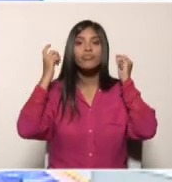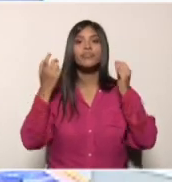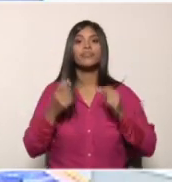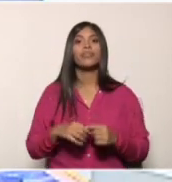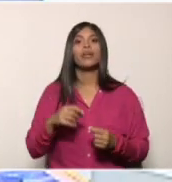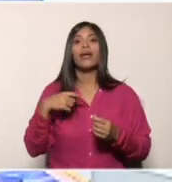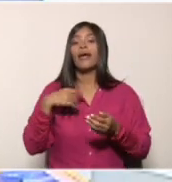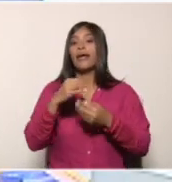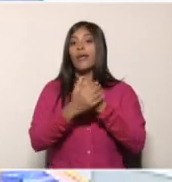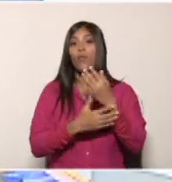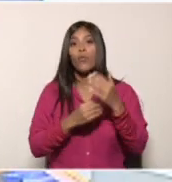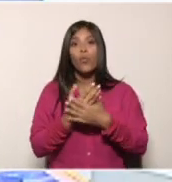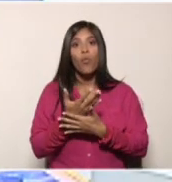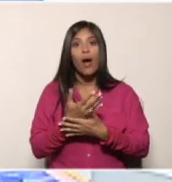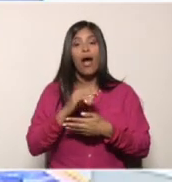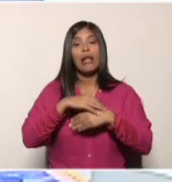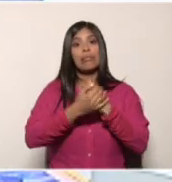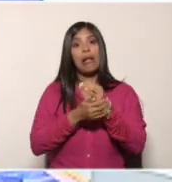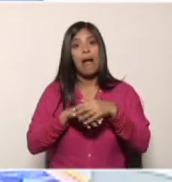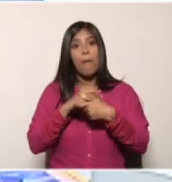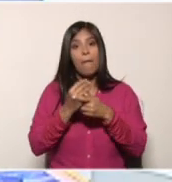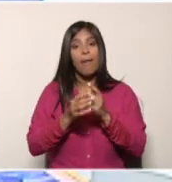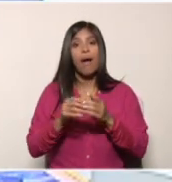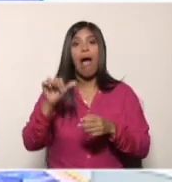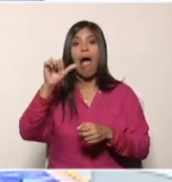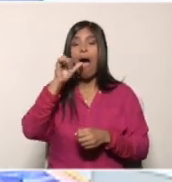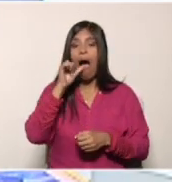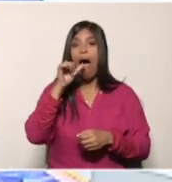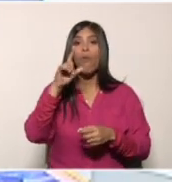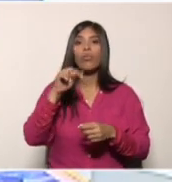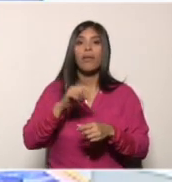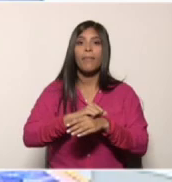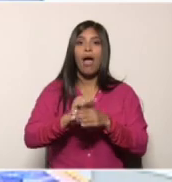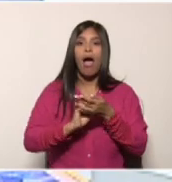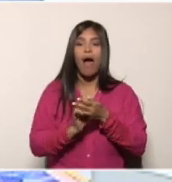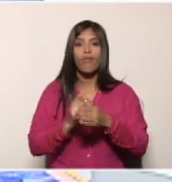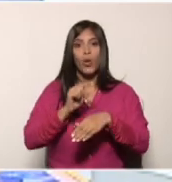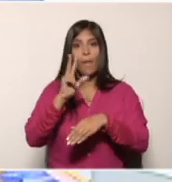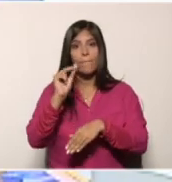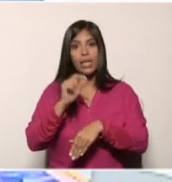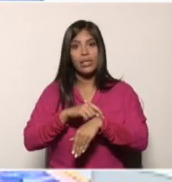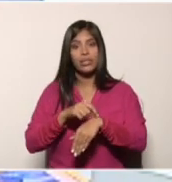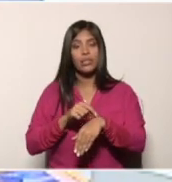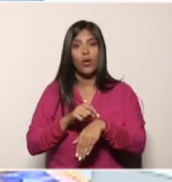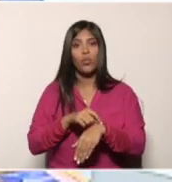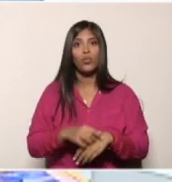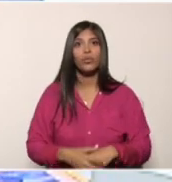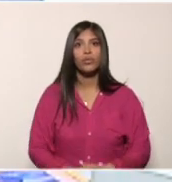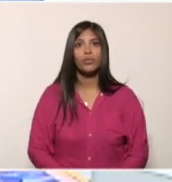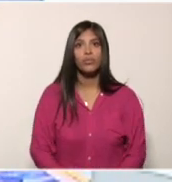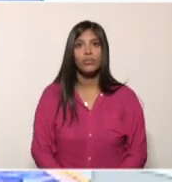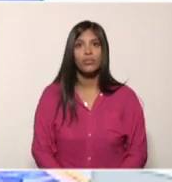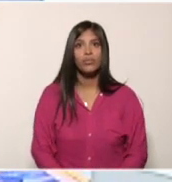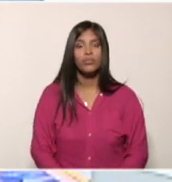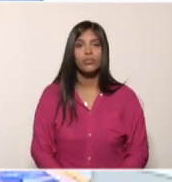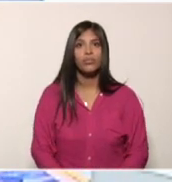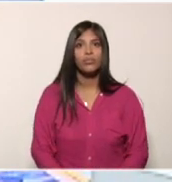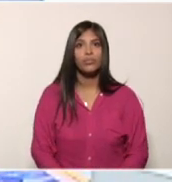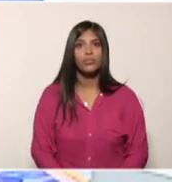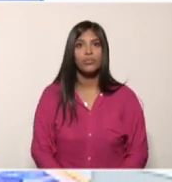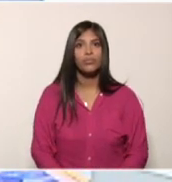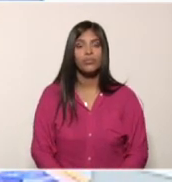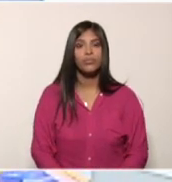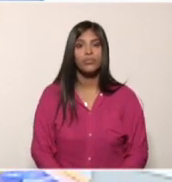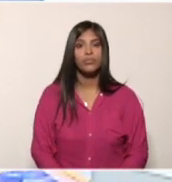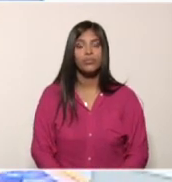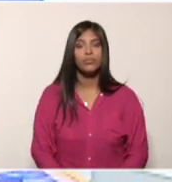tapabocas, lavarse las manos por 20 segundos y abundante agua y jabón. Y